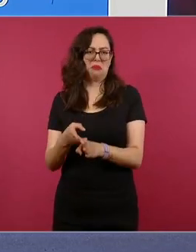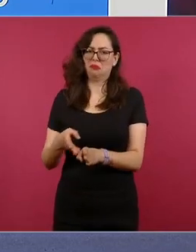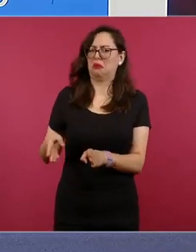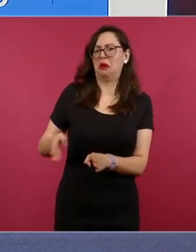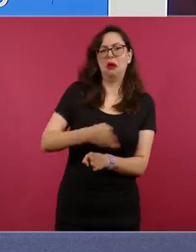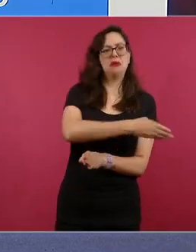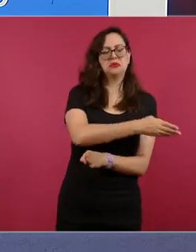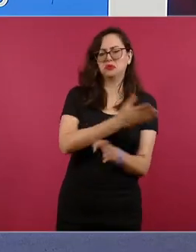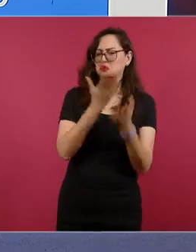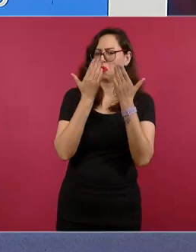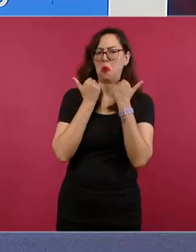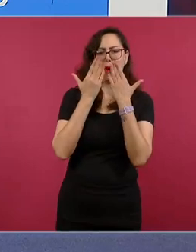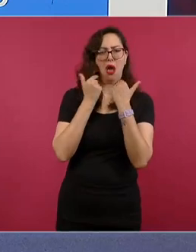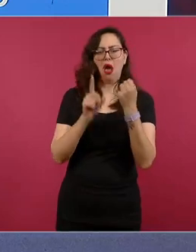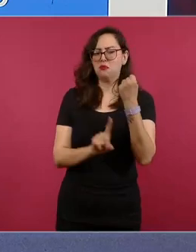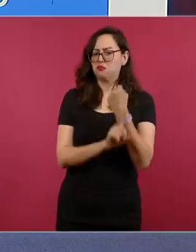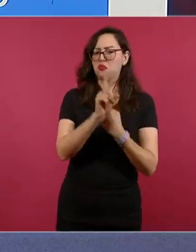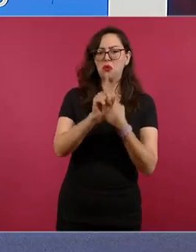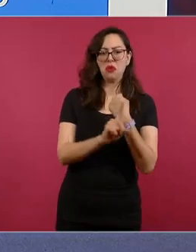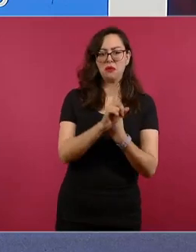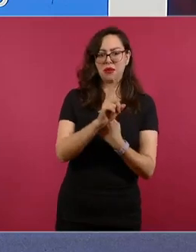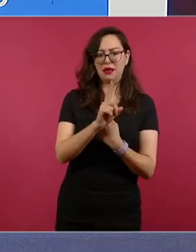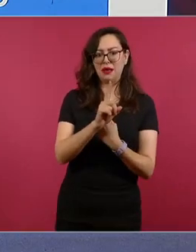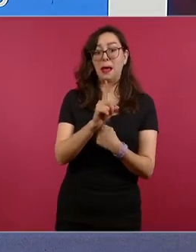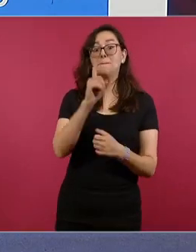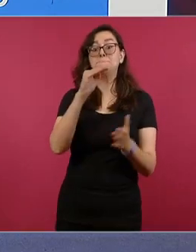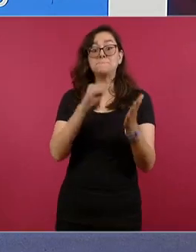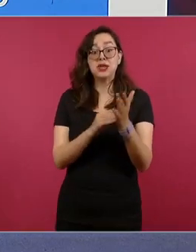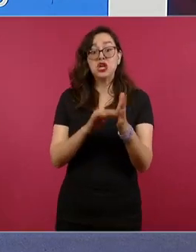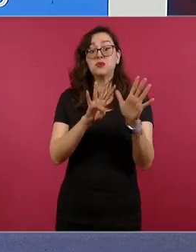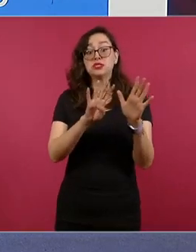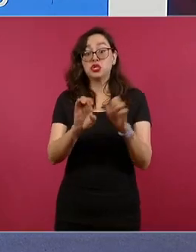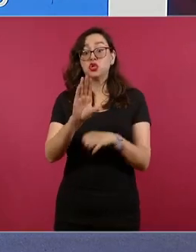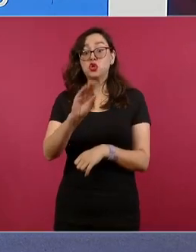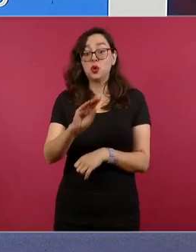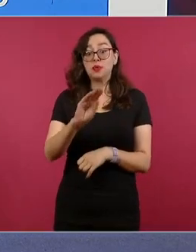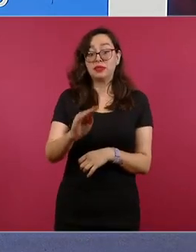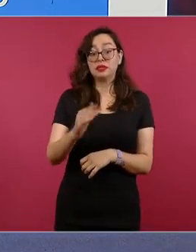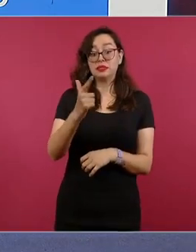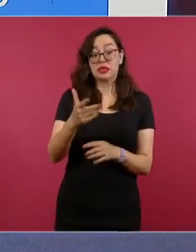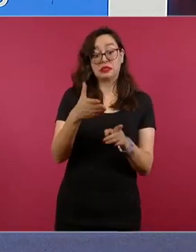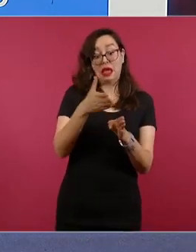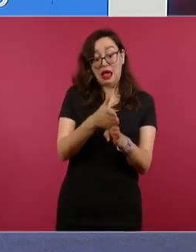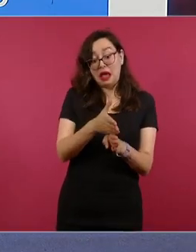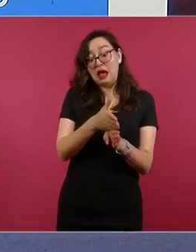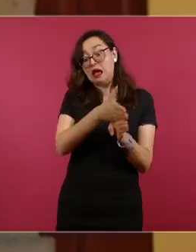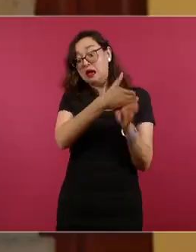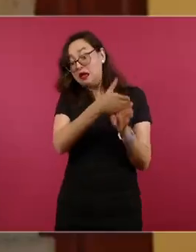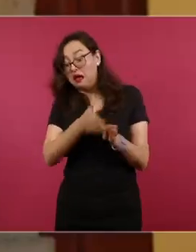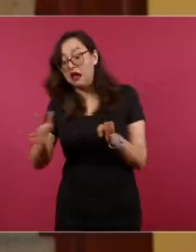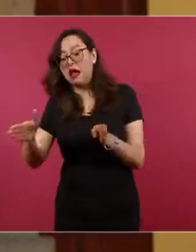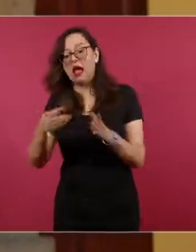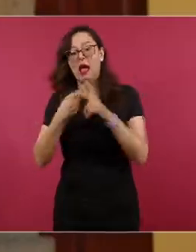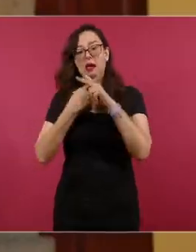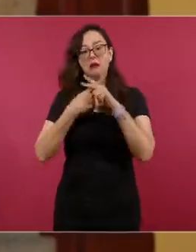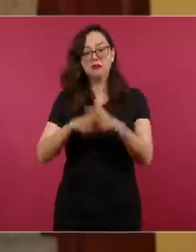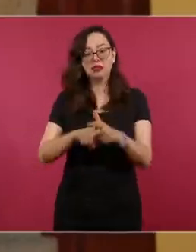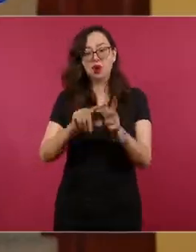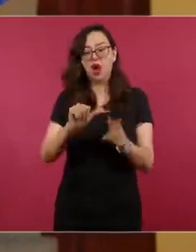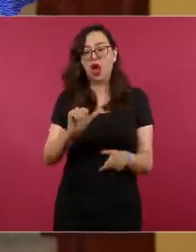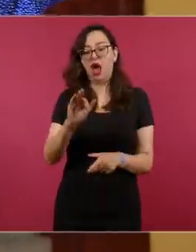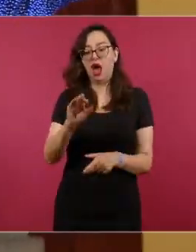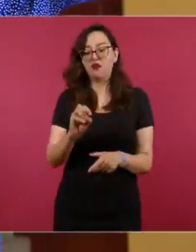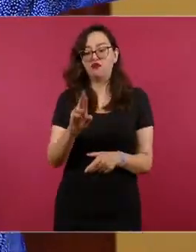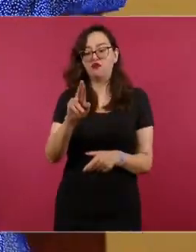ahí es cuando ya no es este sistema solidario, ahora te vas a las Afores, entonces inicias a laborar